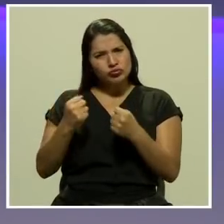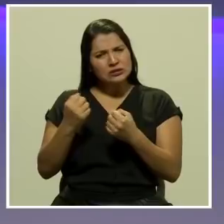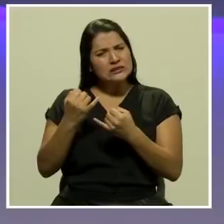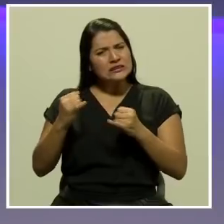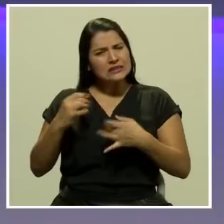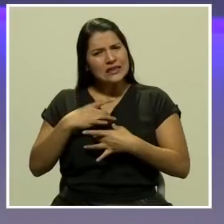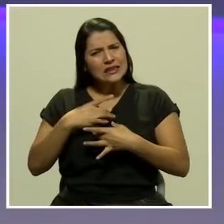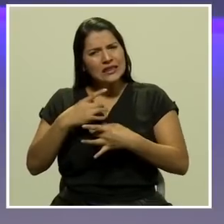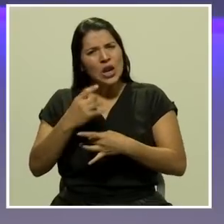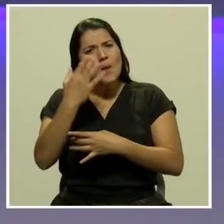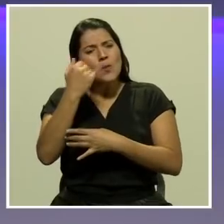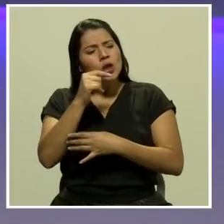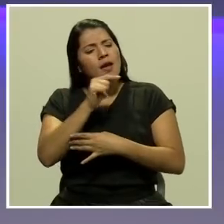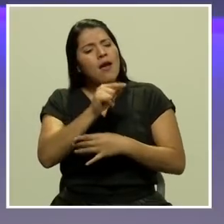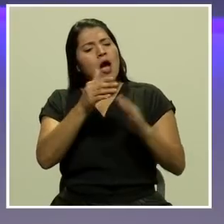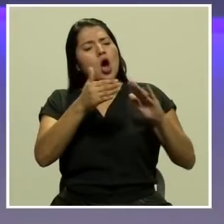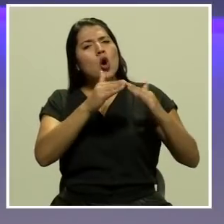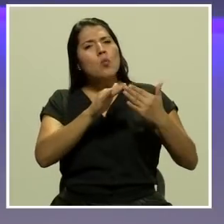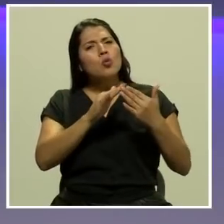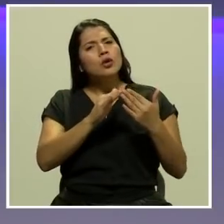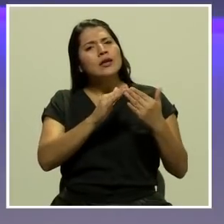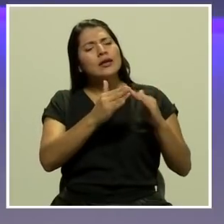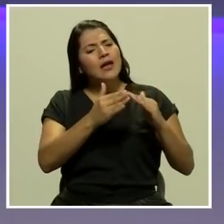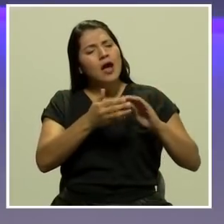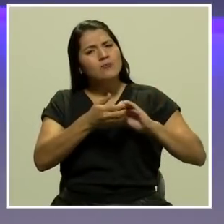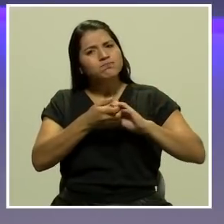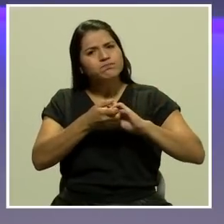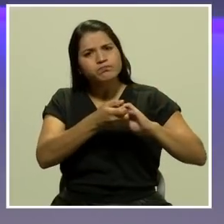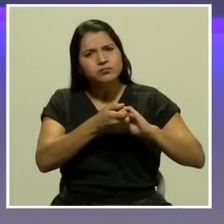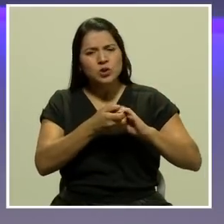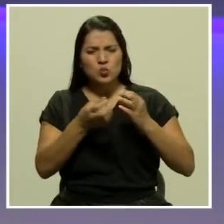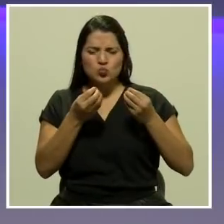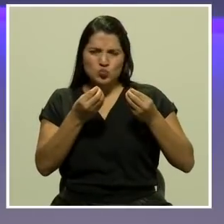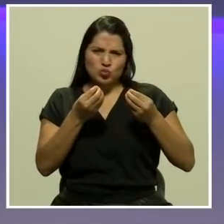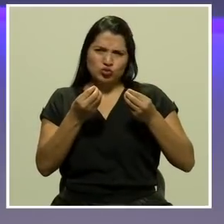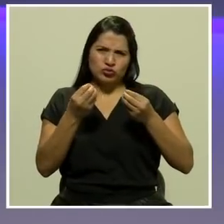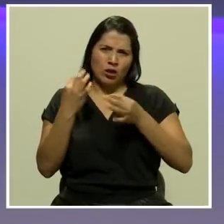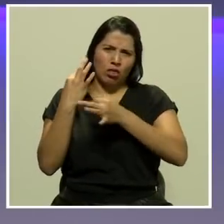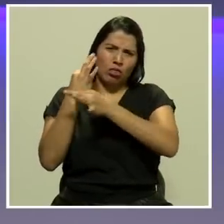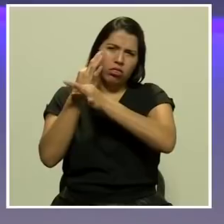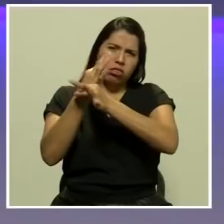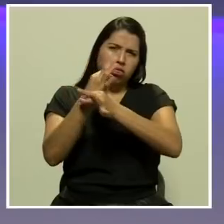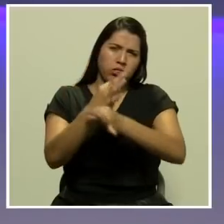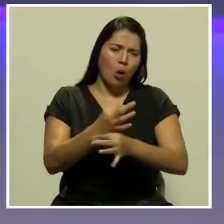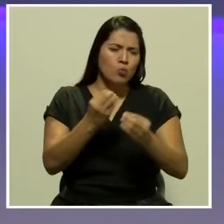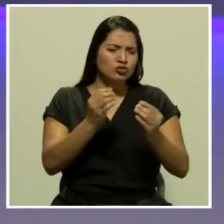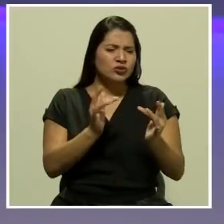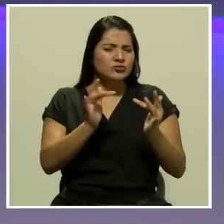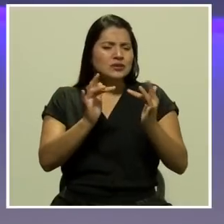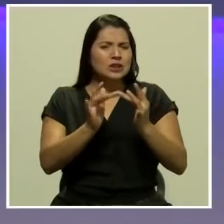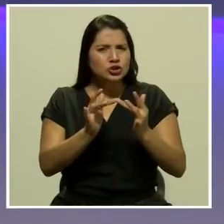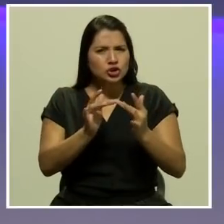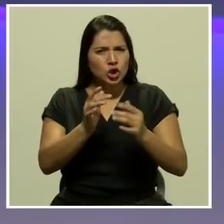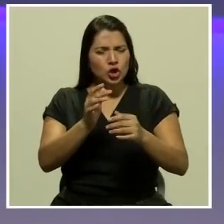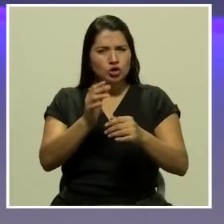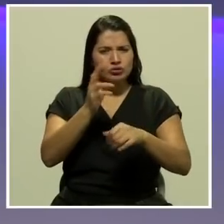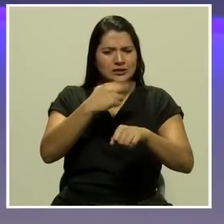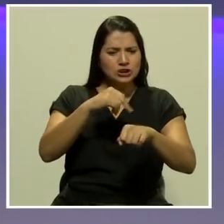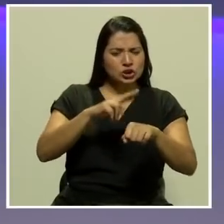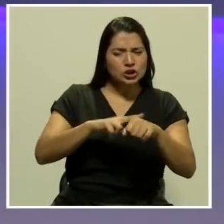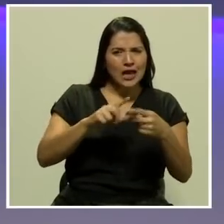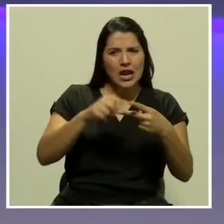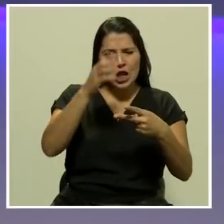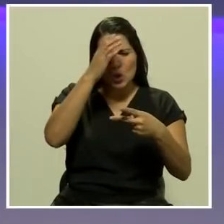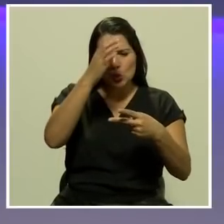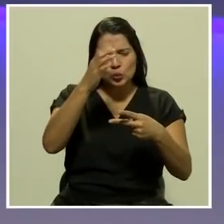hermana y con una larguísima tradición de vínculos familiares, culturales, históricos y económicos con